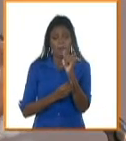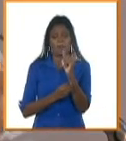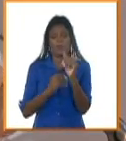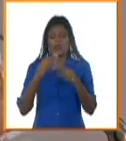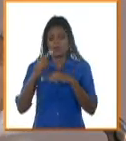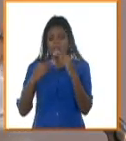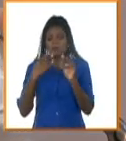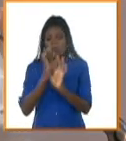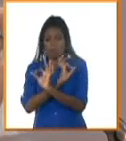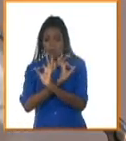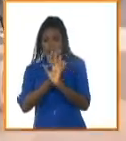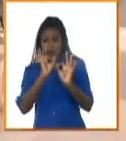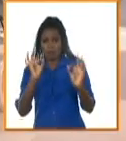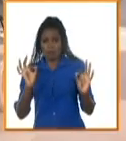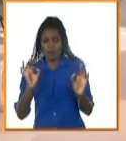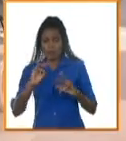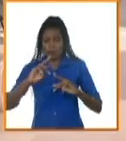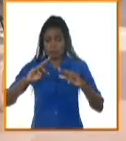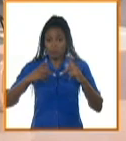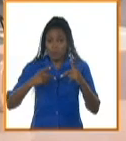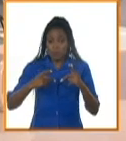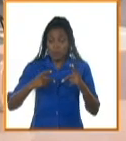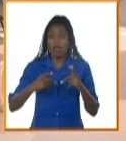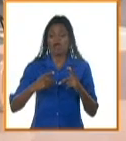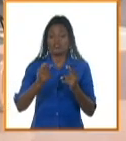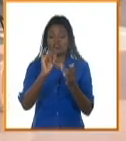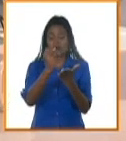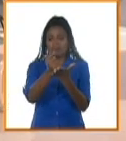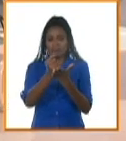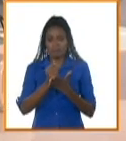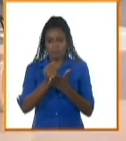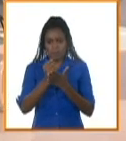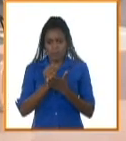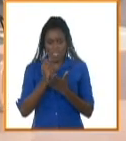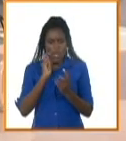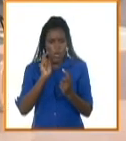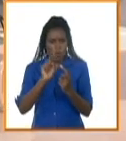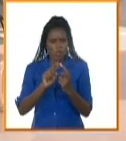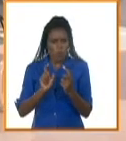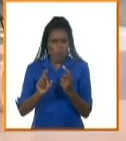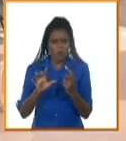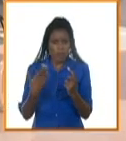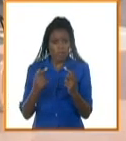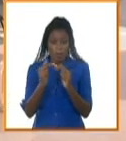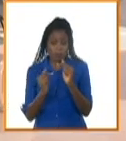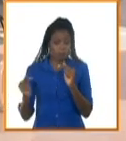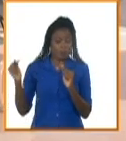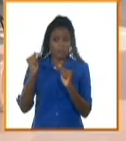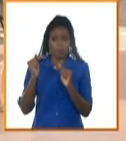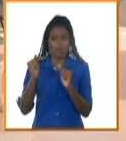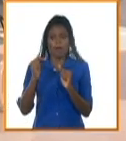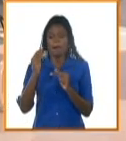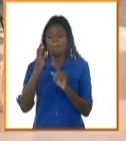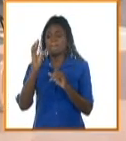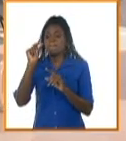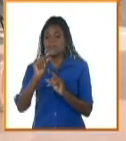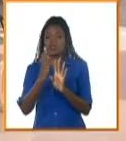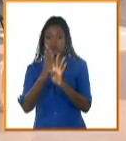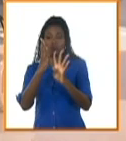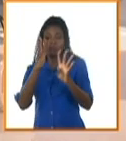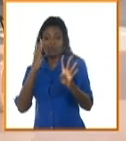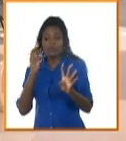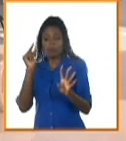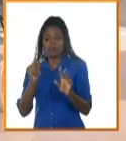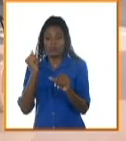el tema de la capacitación ayudó mucho la bancarización al final el objetivo principal es eso no es que haya menos cola que la gente